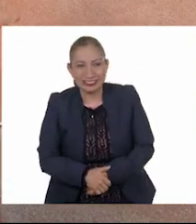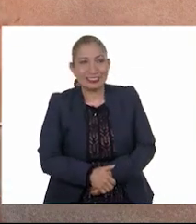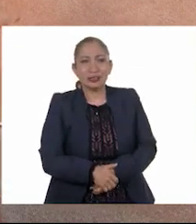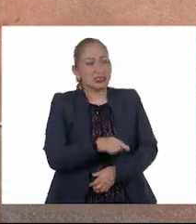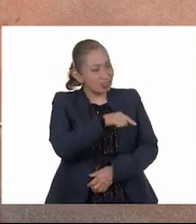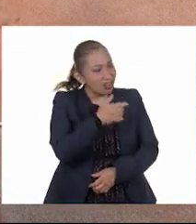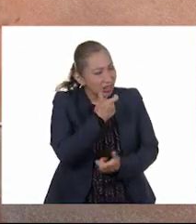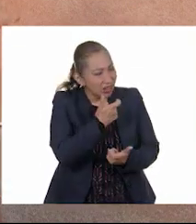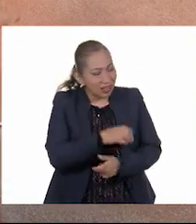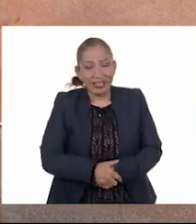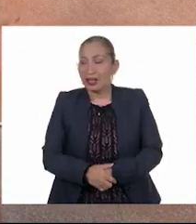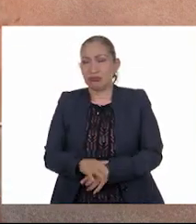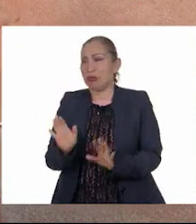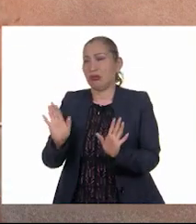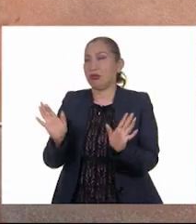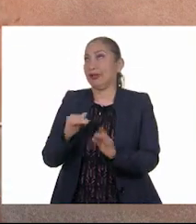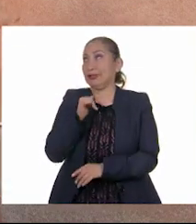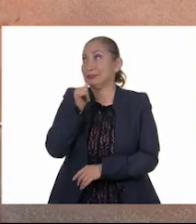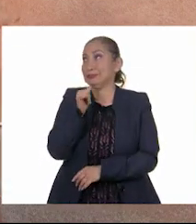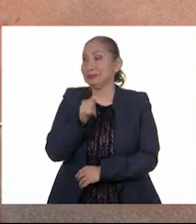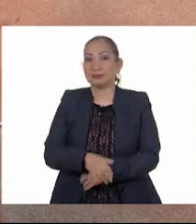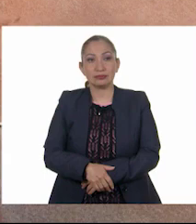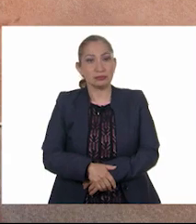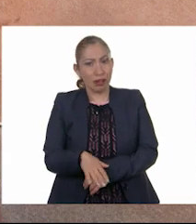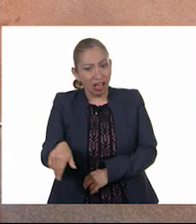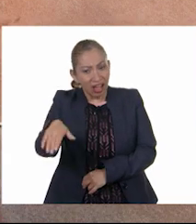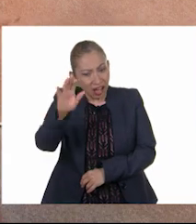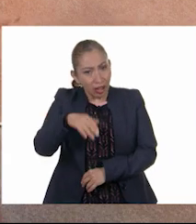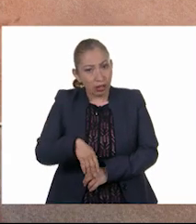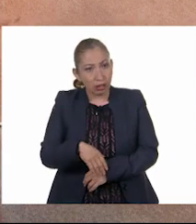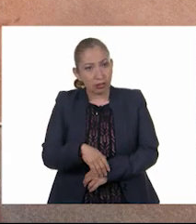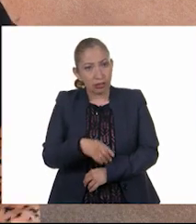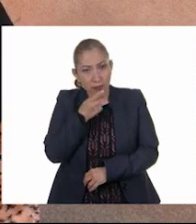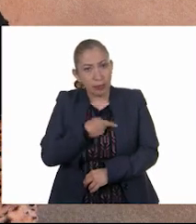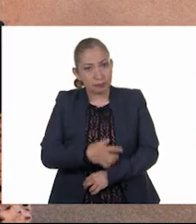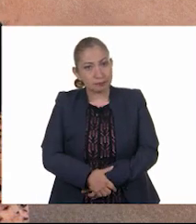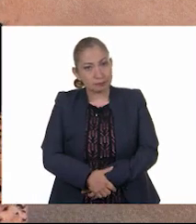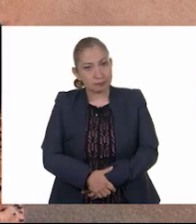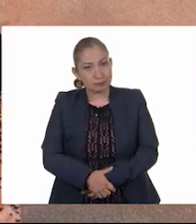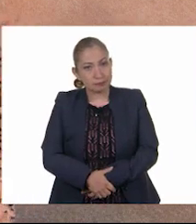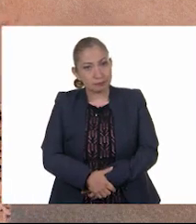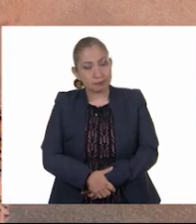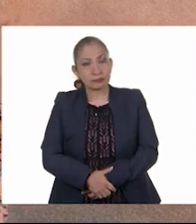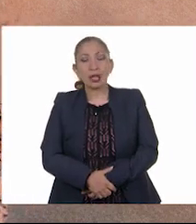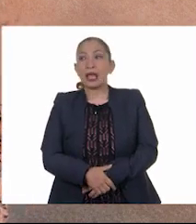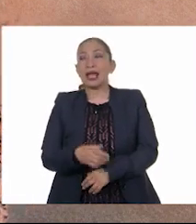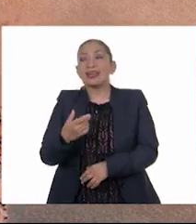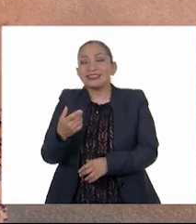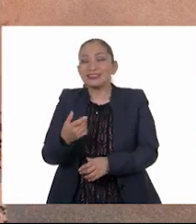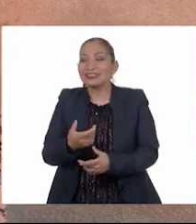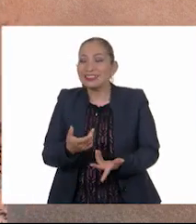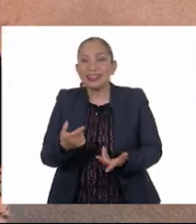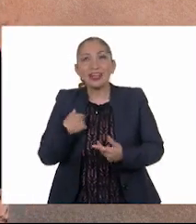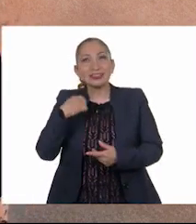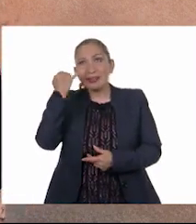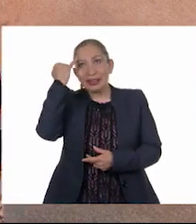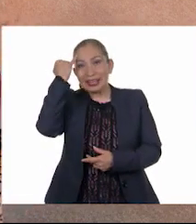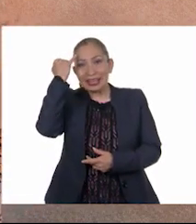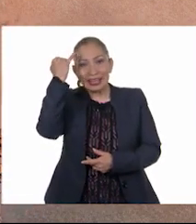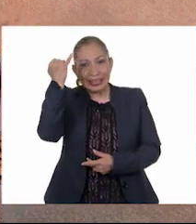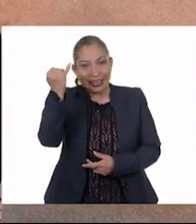¿De qué te ríes? No, no, de nada. Anda, dime. Bueno, pues es que se me